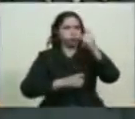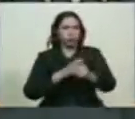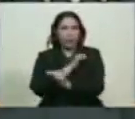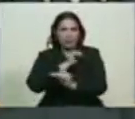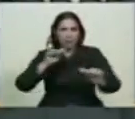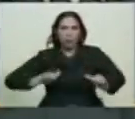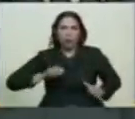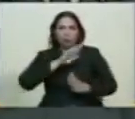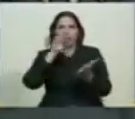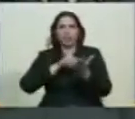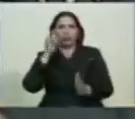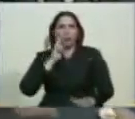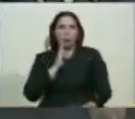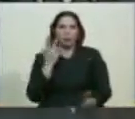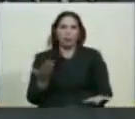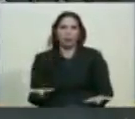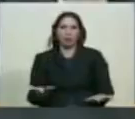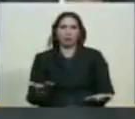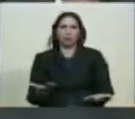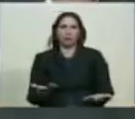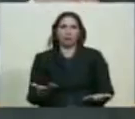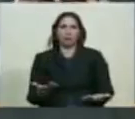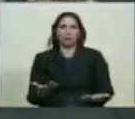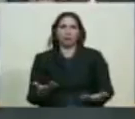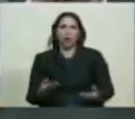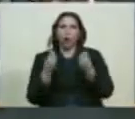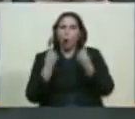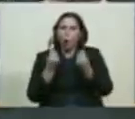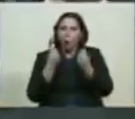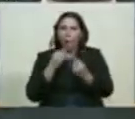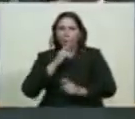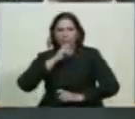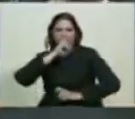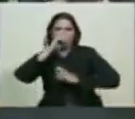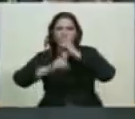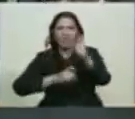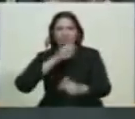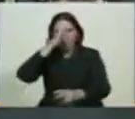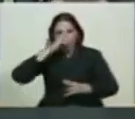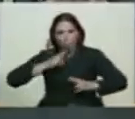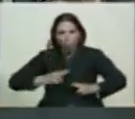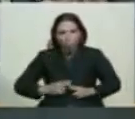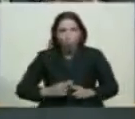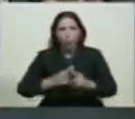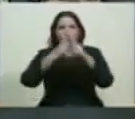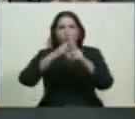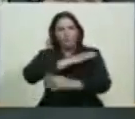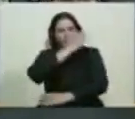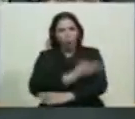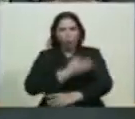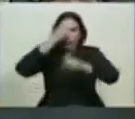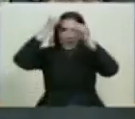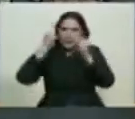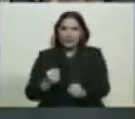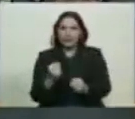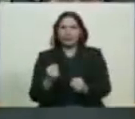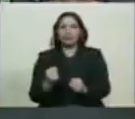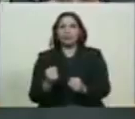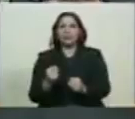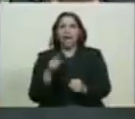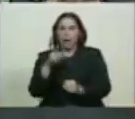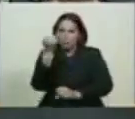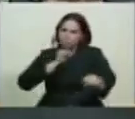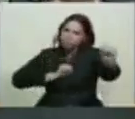Armada Nacional Bolivariana. ¿Cómo le tienen envidia al honor, a la fortaleza moral, a la